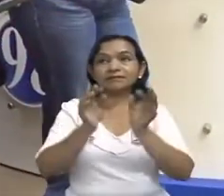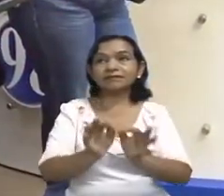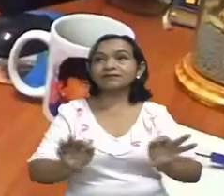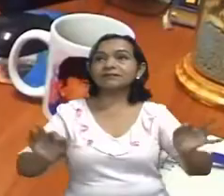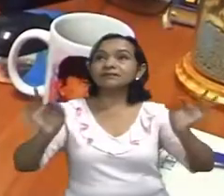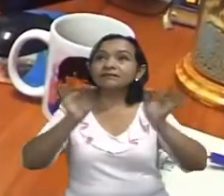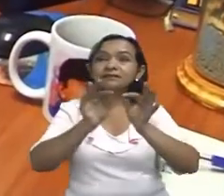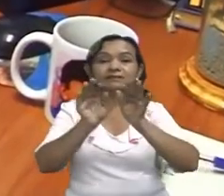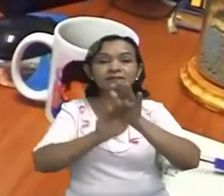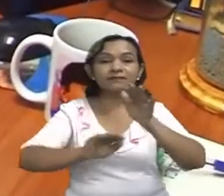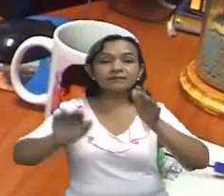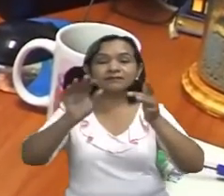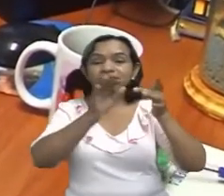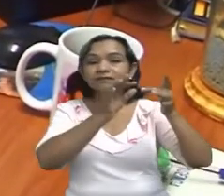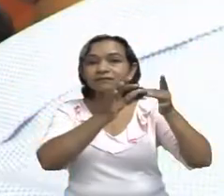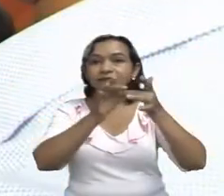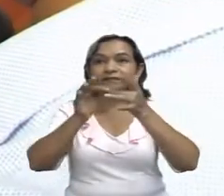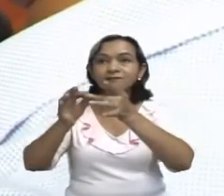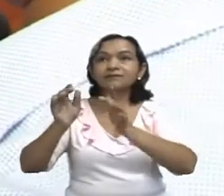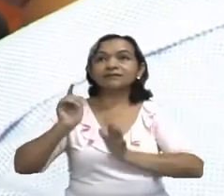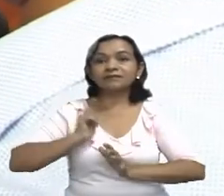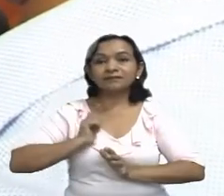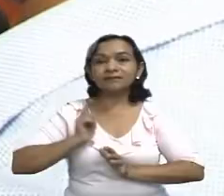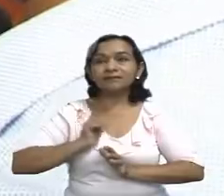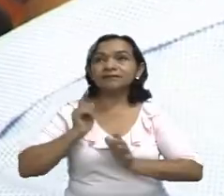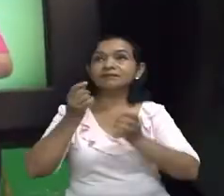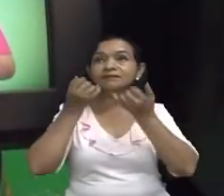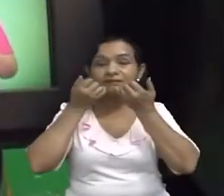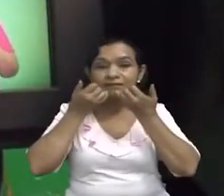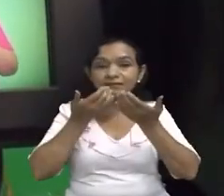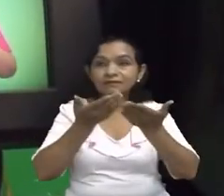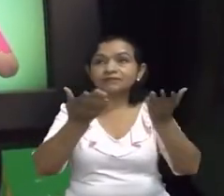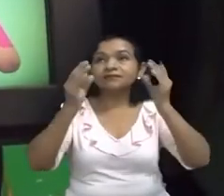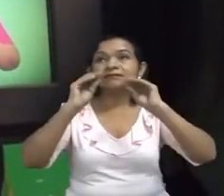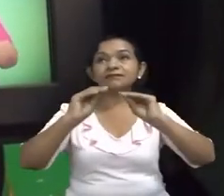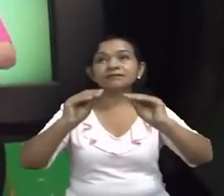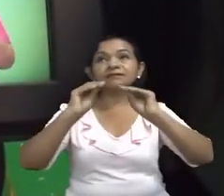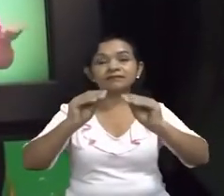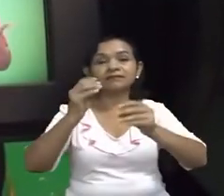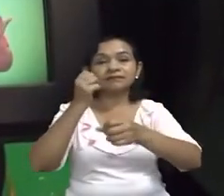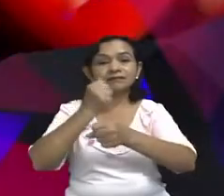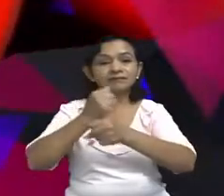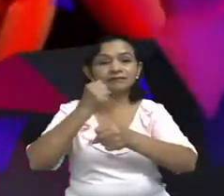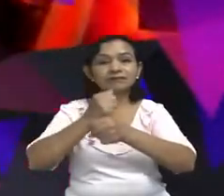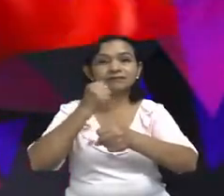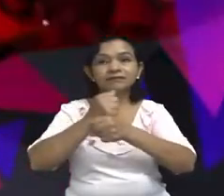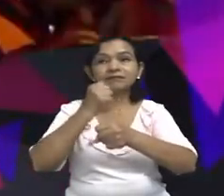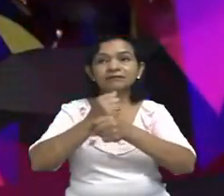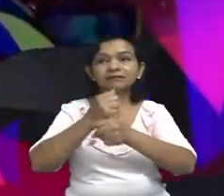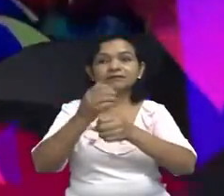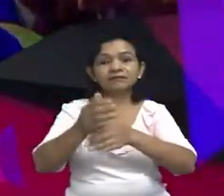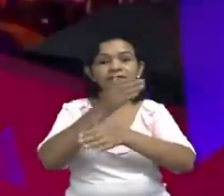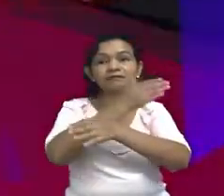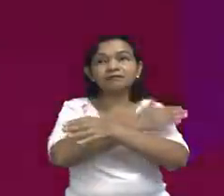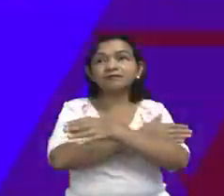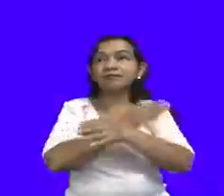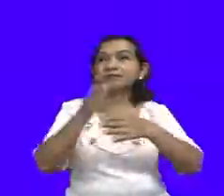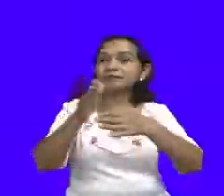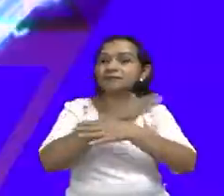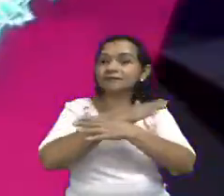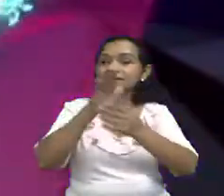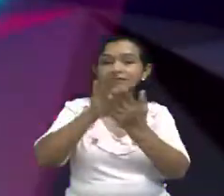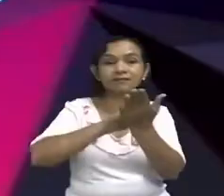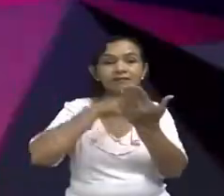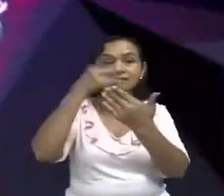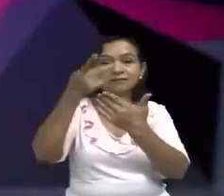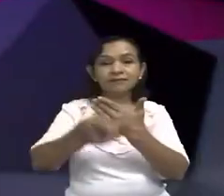en su crecimiento. A su vez, ha mantenido su rol informativo, educativo y entretenimiento de su audiencia a través de su